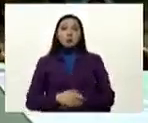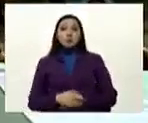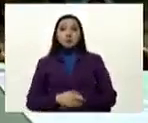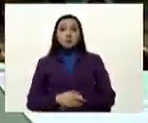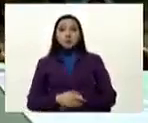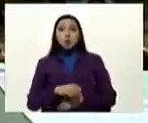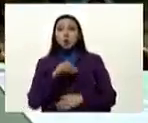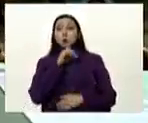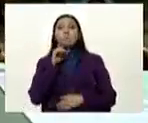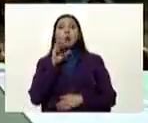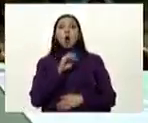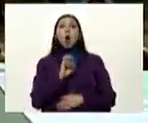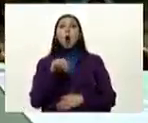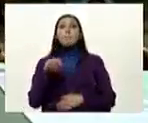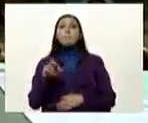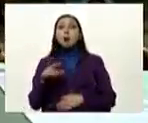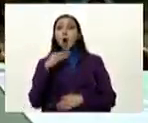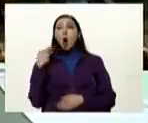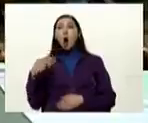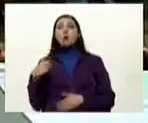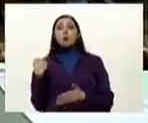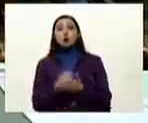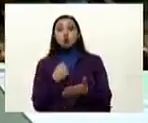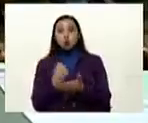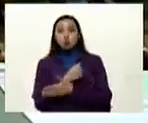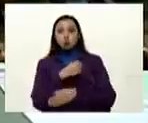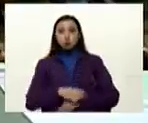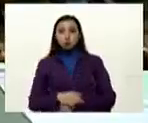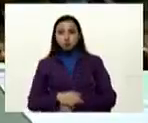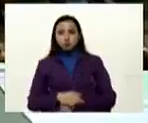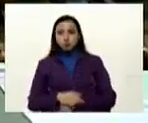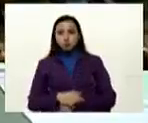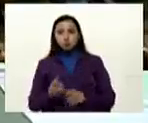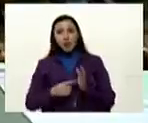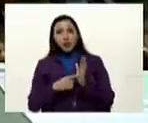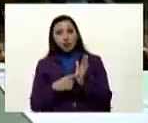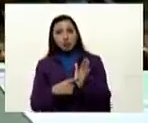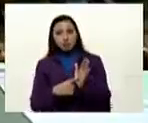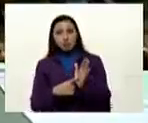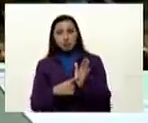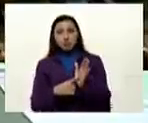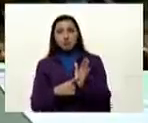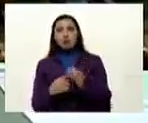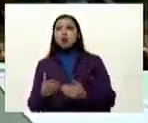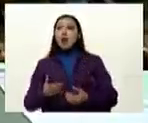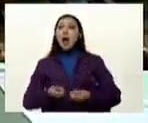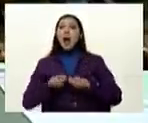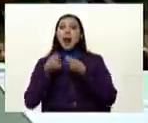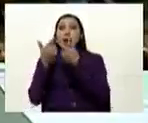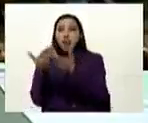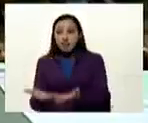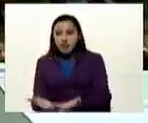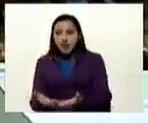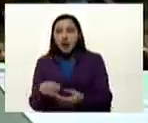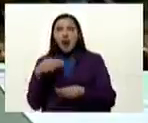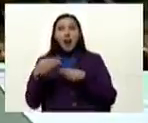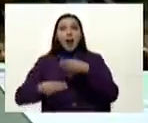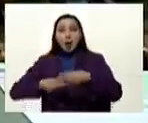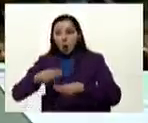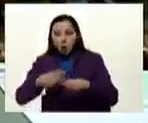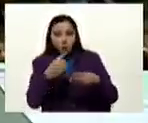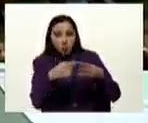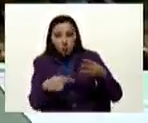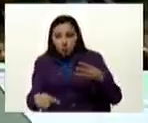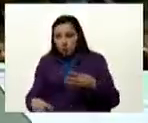Omar Prieto, este joven luchador, para proceder a la entrega de las obras